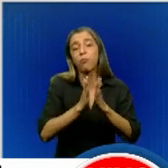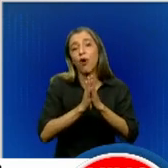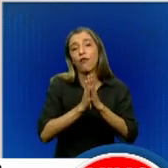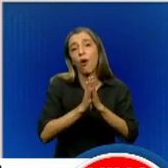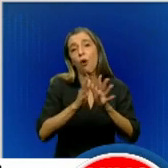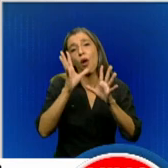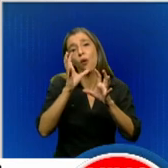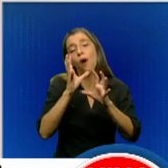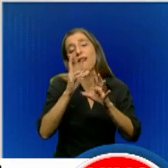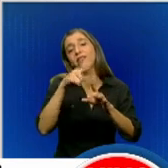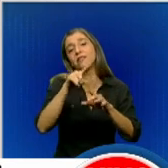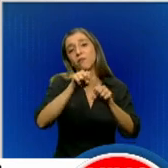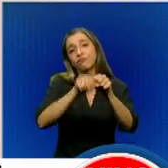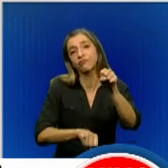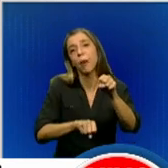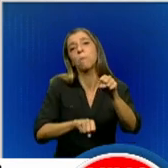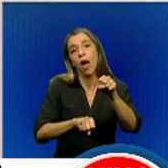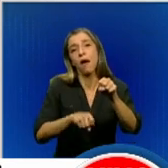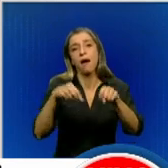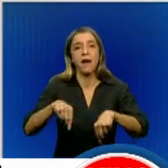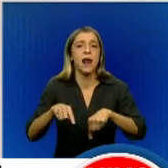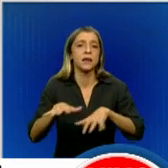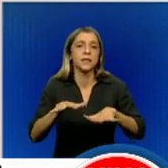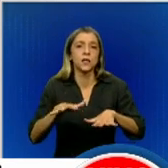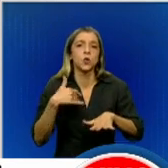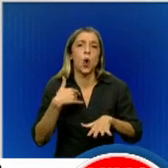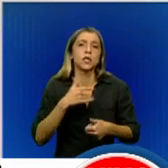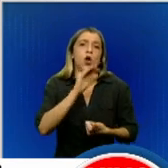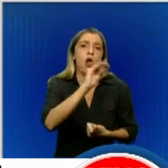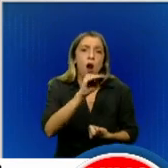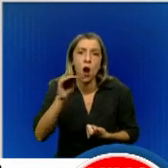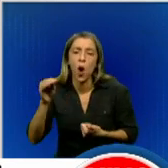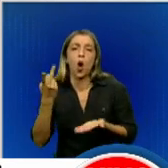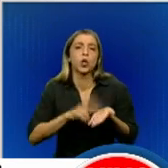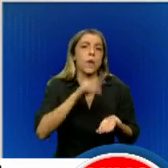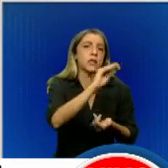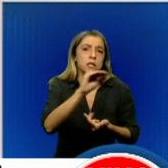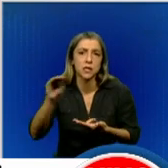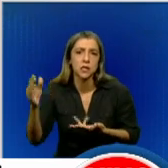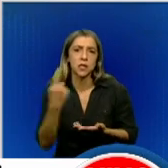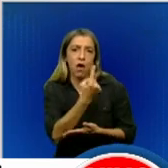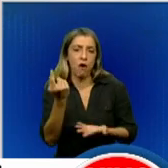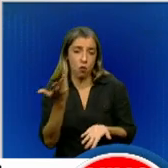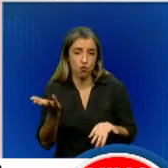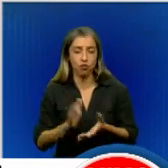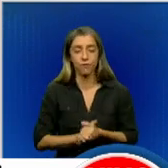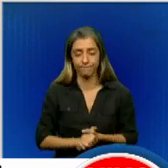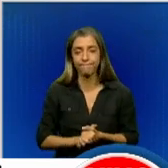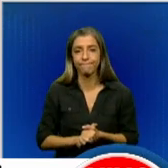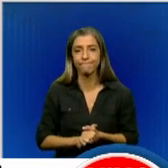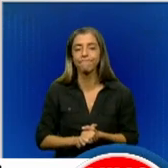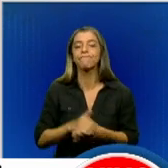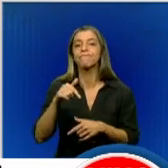deroguen para no generar la situación de que tenemos que reiterar los nombres taila de rodolfo